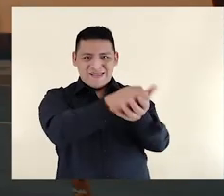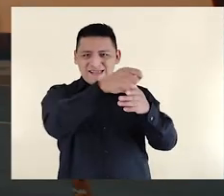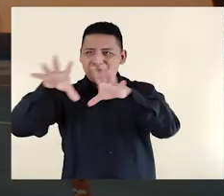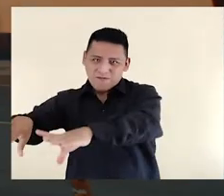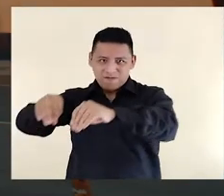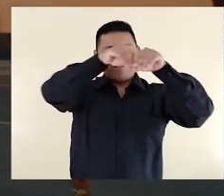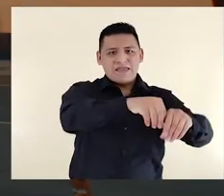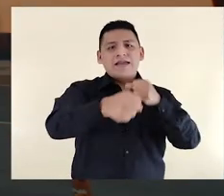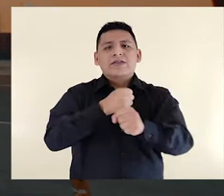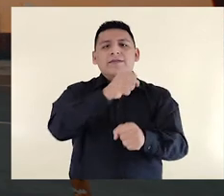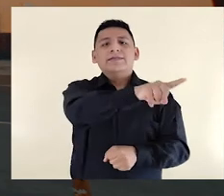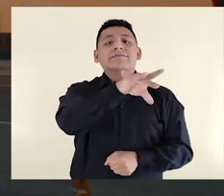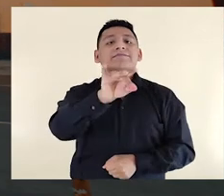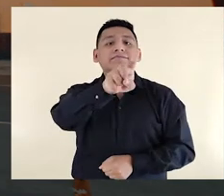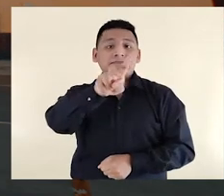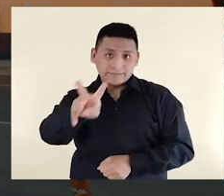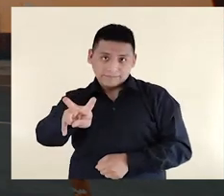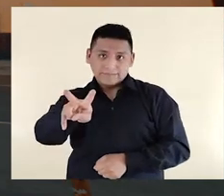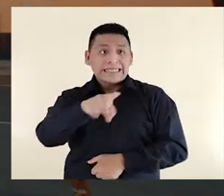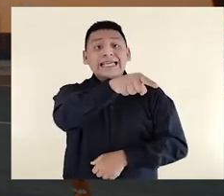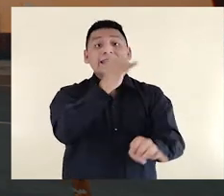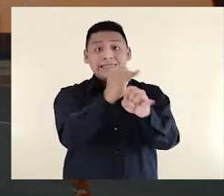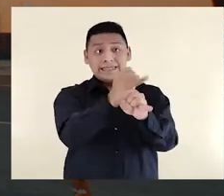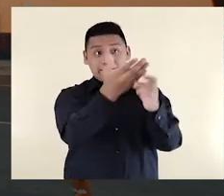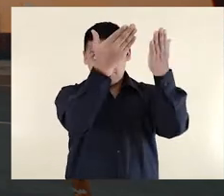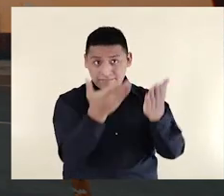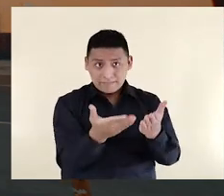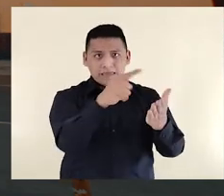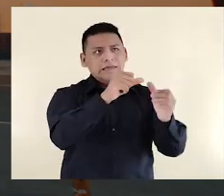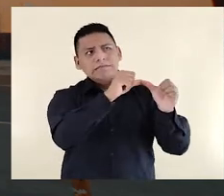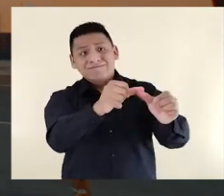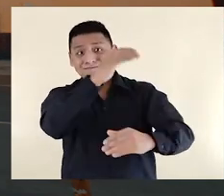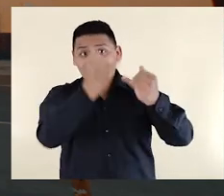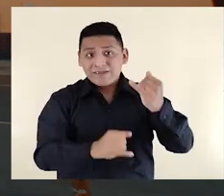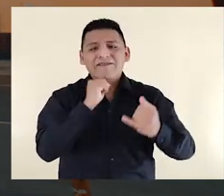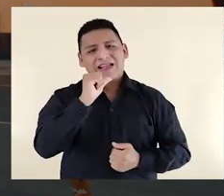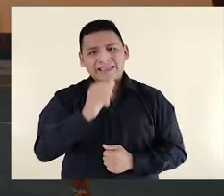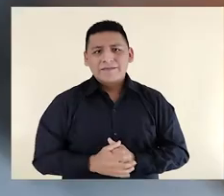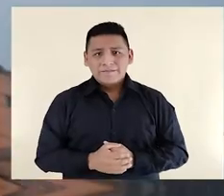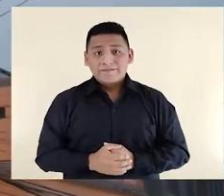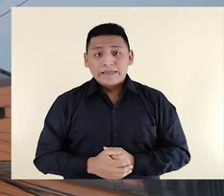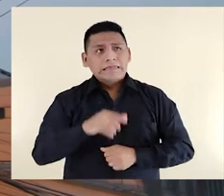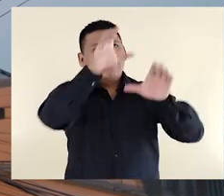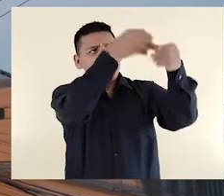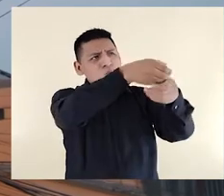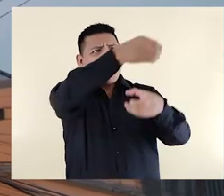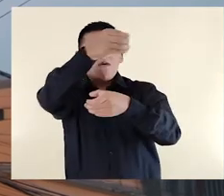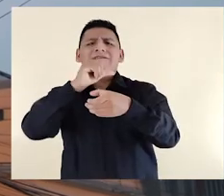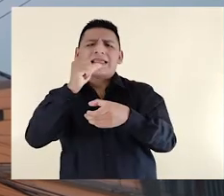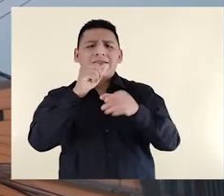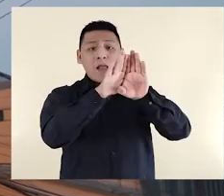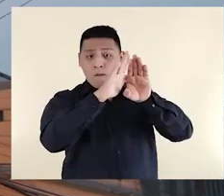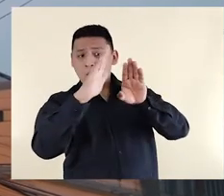nuevo terreno en este lugar a donde se mudaron en 1812. La iglesia, sin embargo, quedó inconclusa. No se terminaron